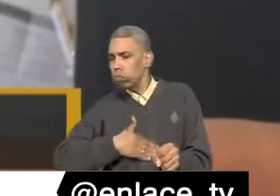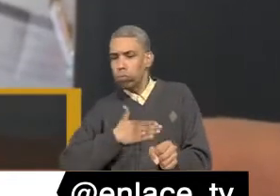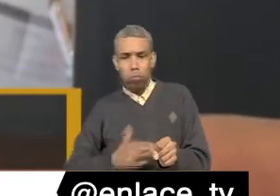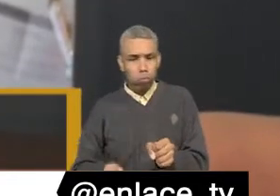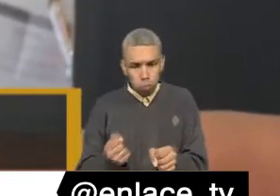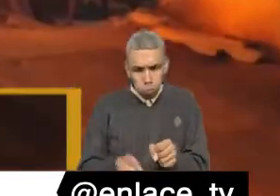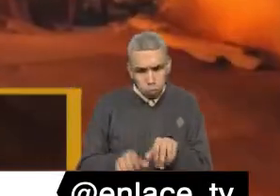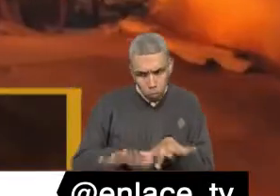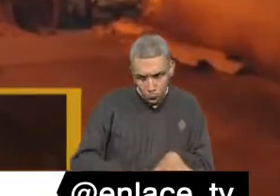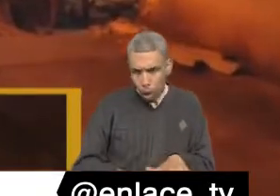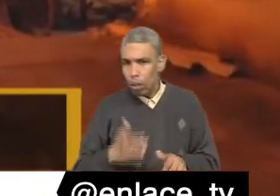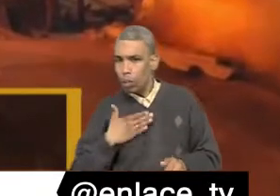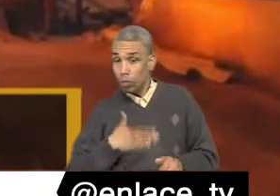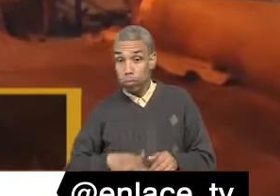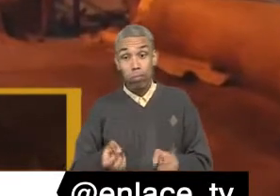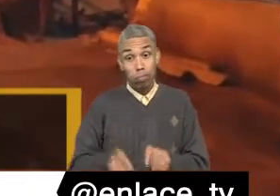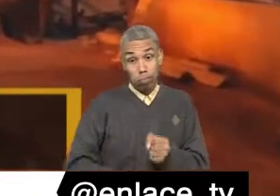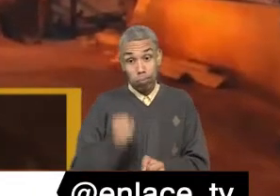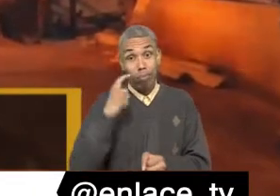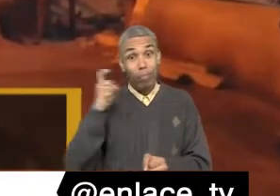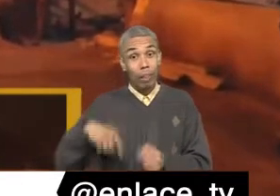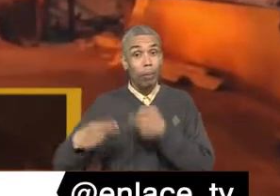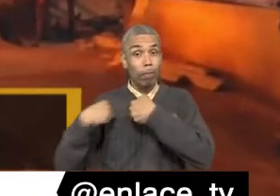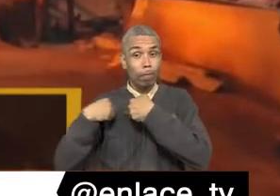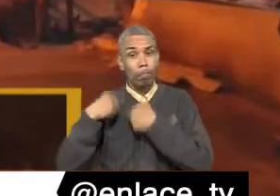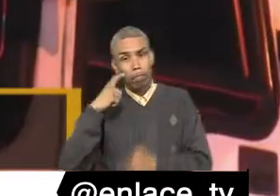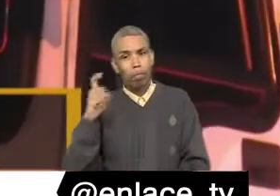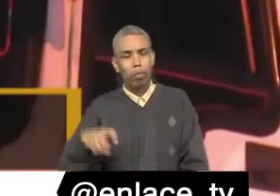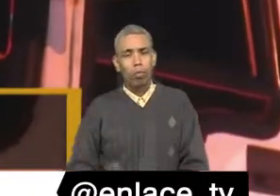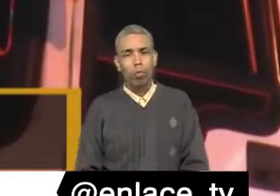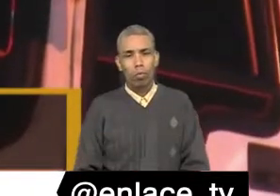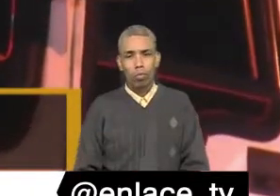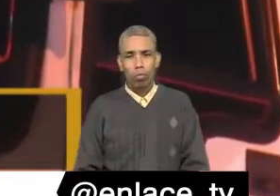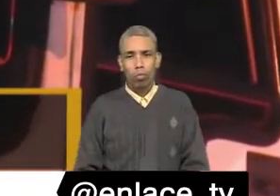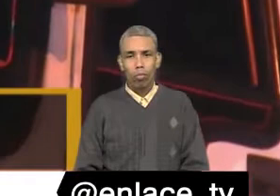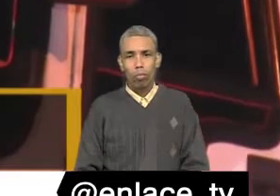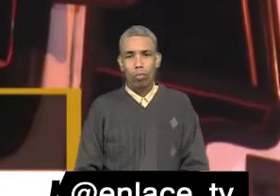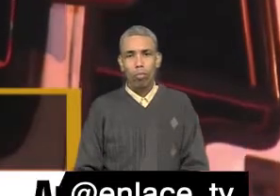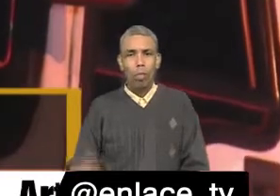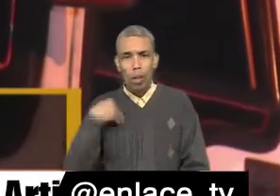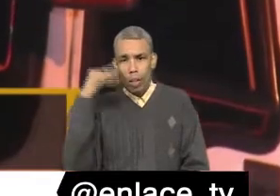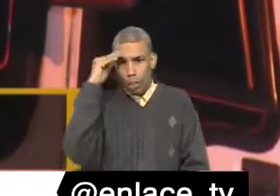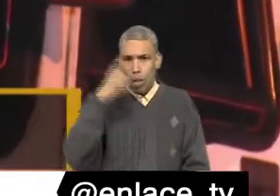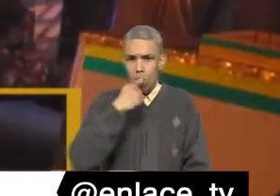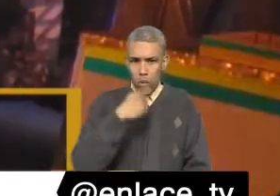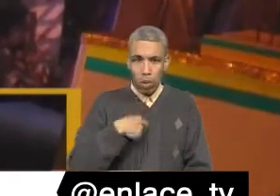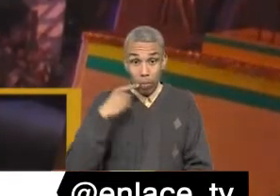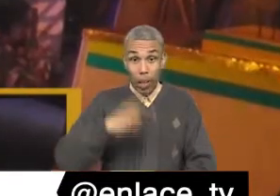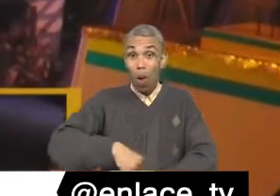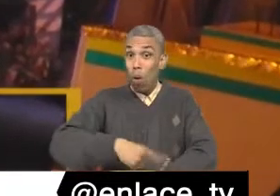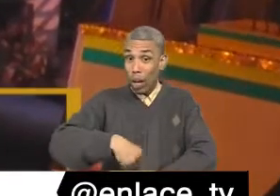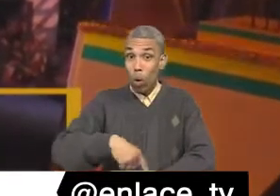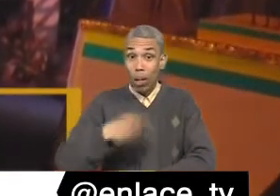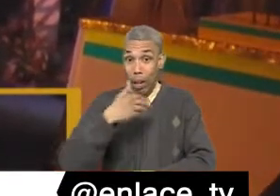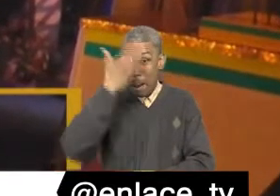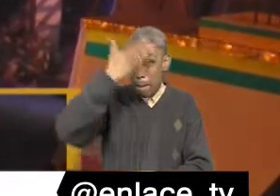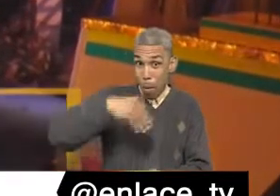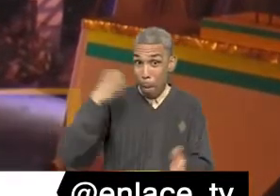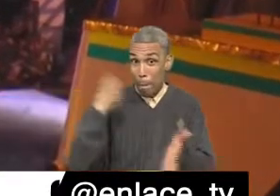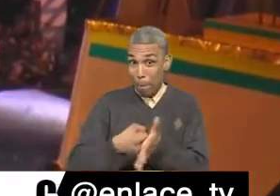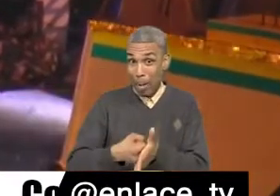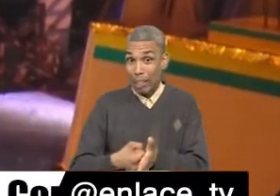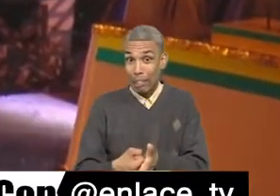velocidad y ser muy responsable. Los miembros de Tránsito y Transporte que atendieron este accidente tomaron varias horas para remover el vehículo que afectó